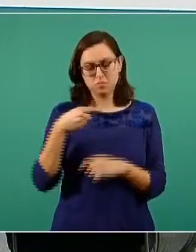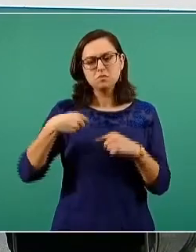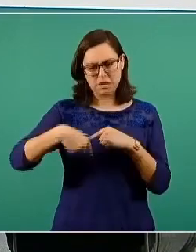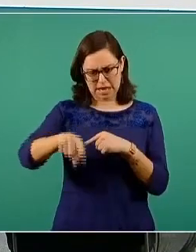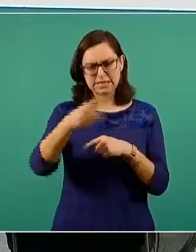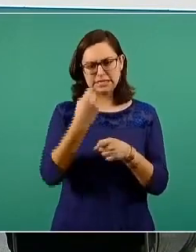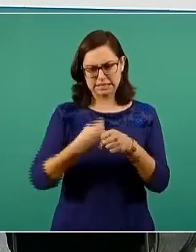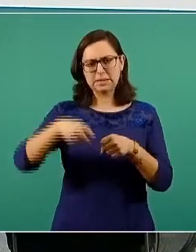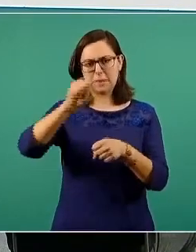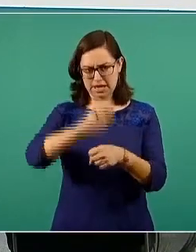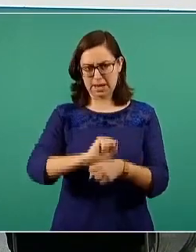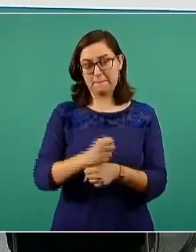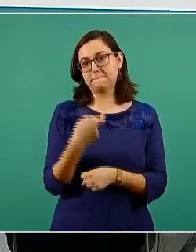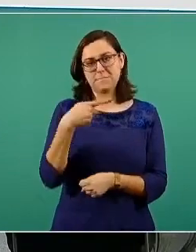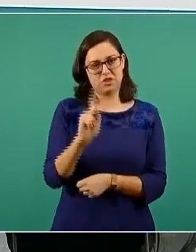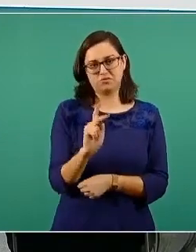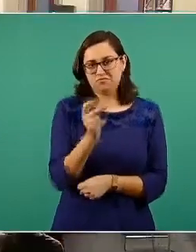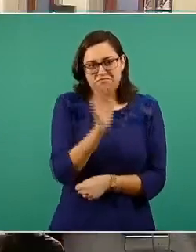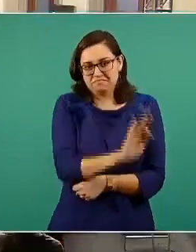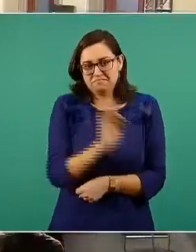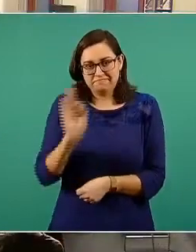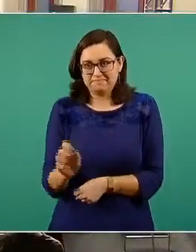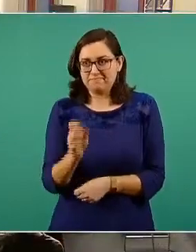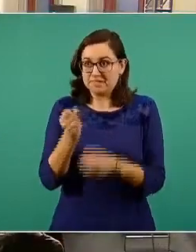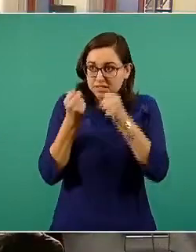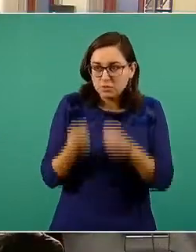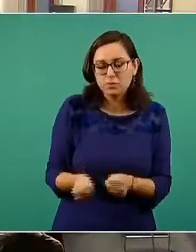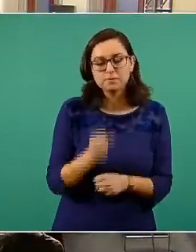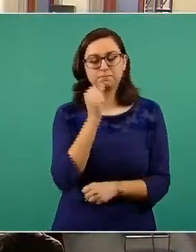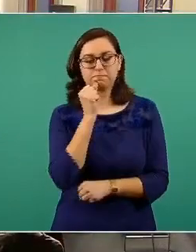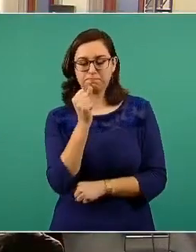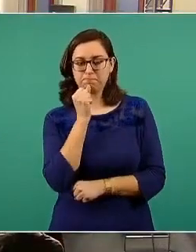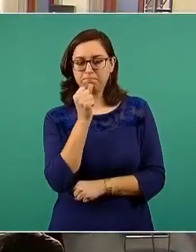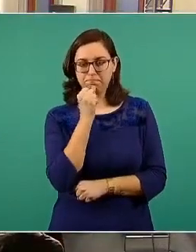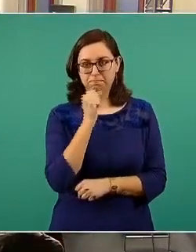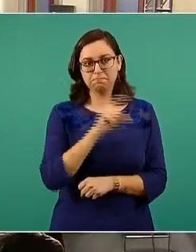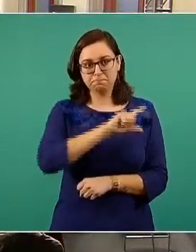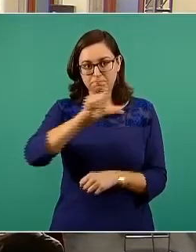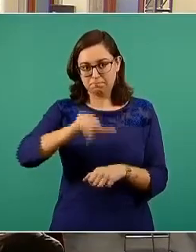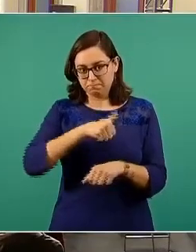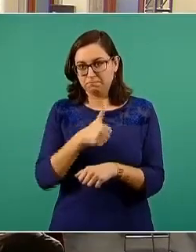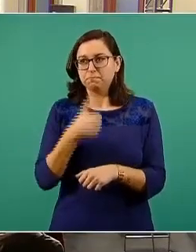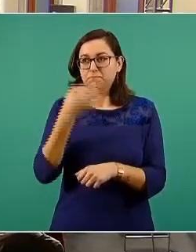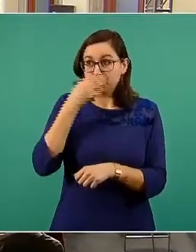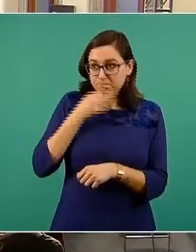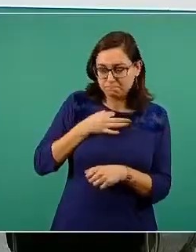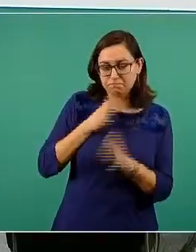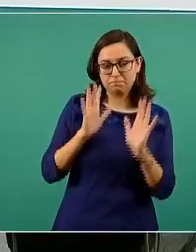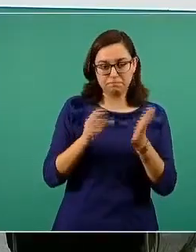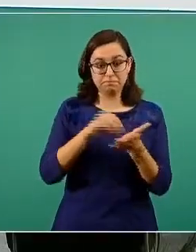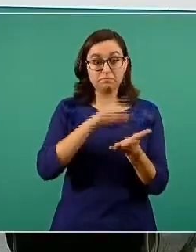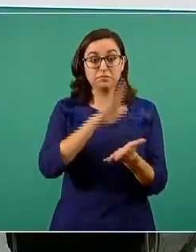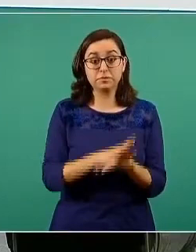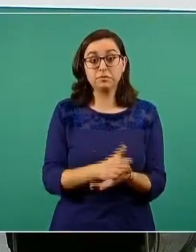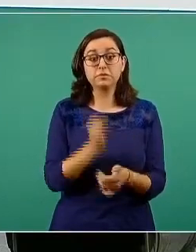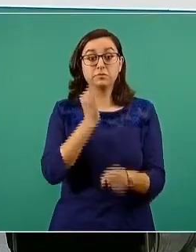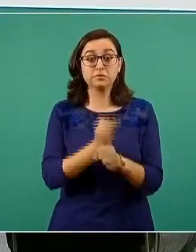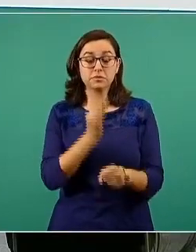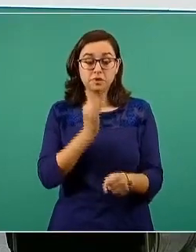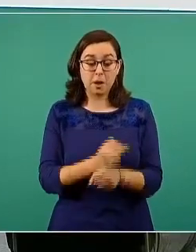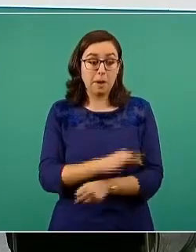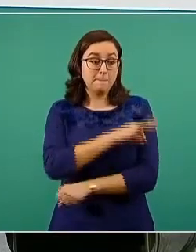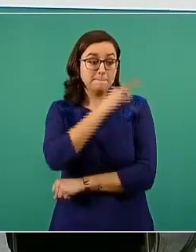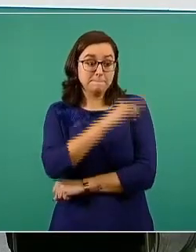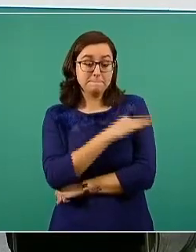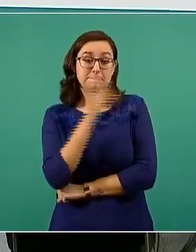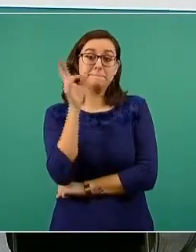semana. En cuanto sepamos la fecha, lo registraremos en el calendario y de momento ni de la vacuna rusa ni de las 2 vacunas chinas tenemos